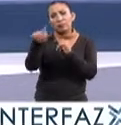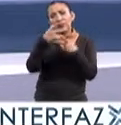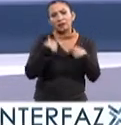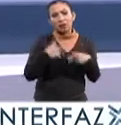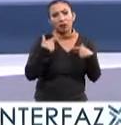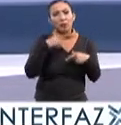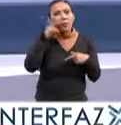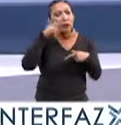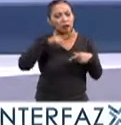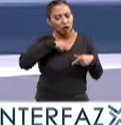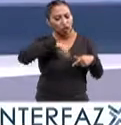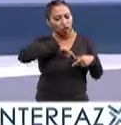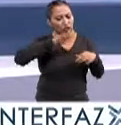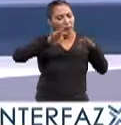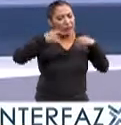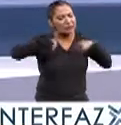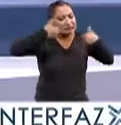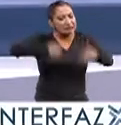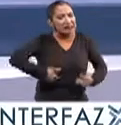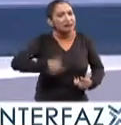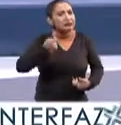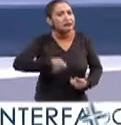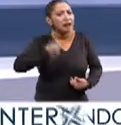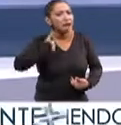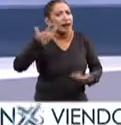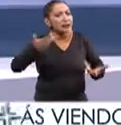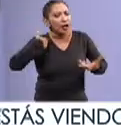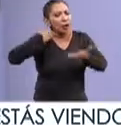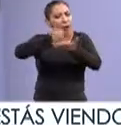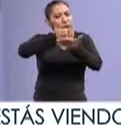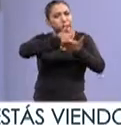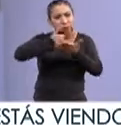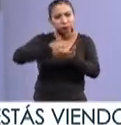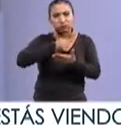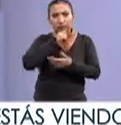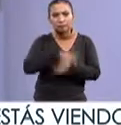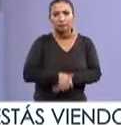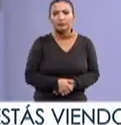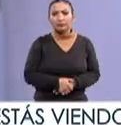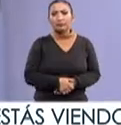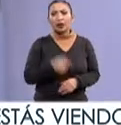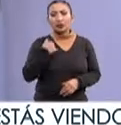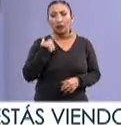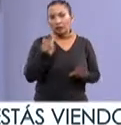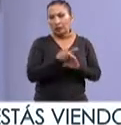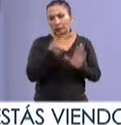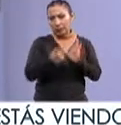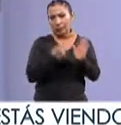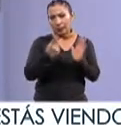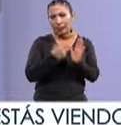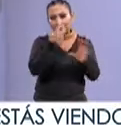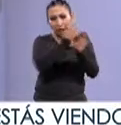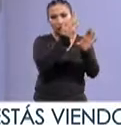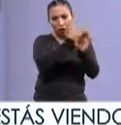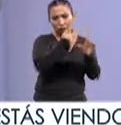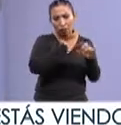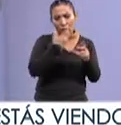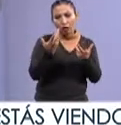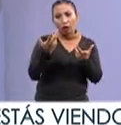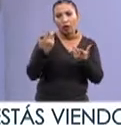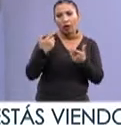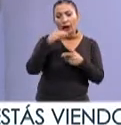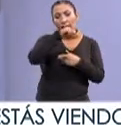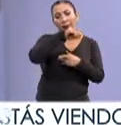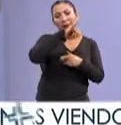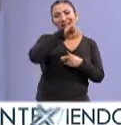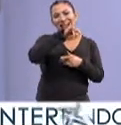público, promover nuestro trabajo y provocar colaboración también. Lo que me pasa mucho siendo de Estados Unidos, soy de Minneapolis,